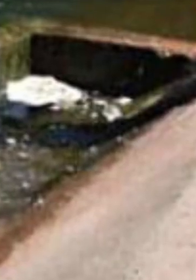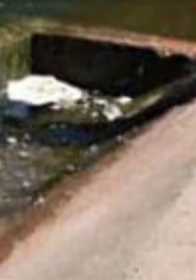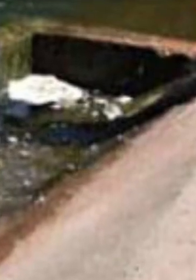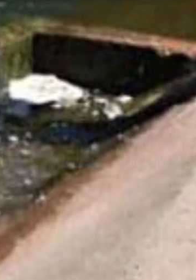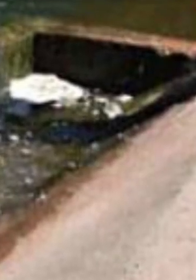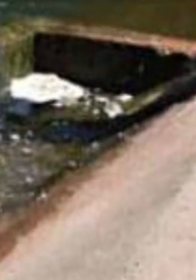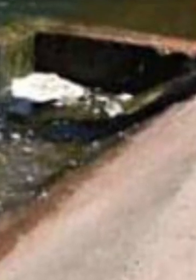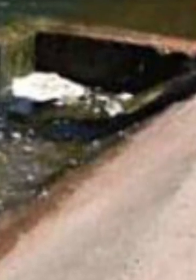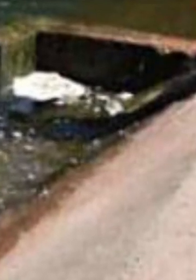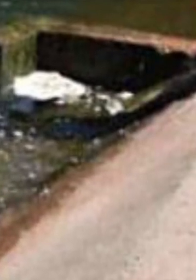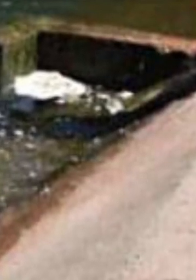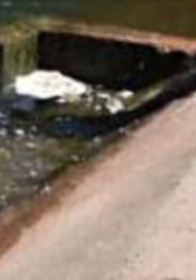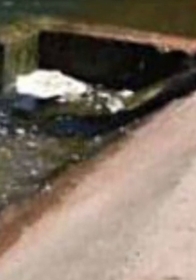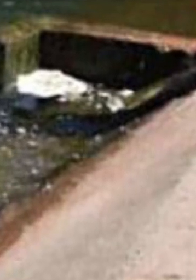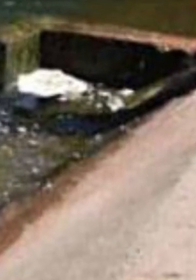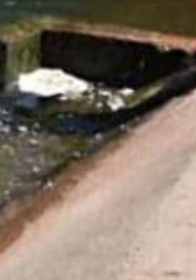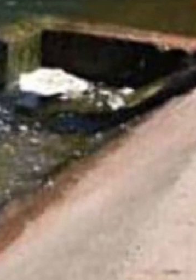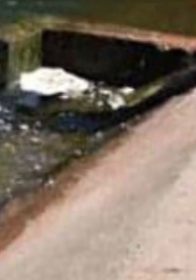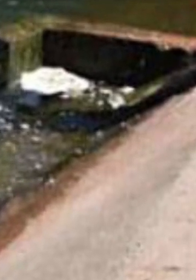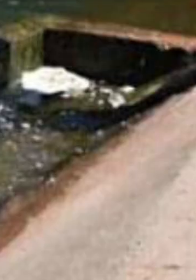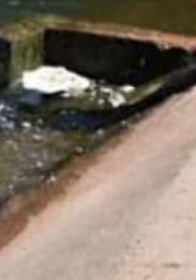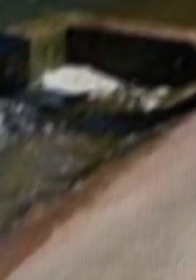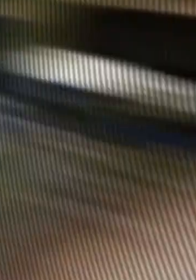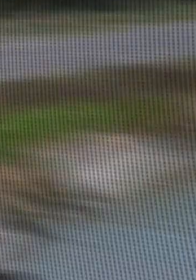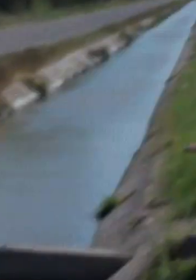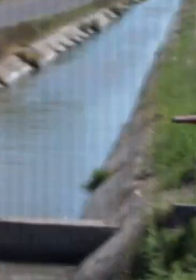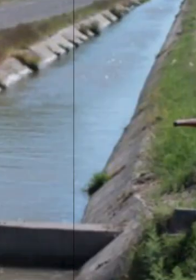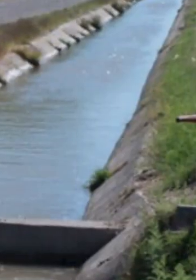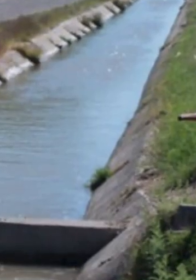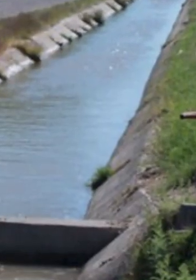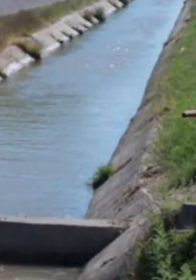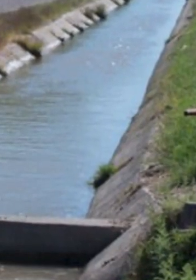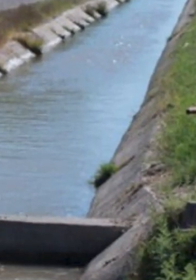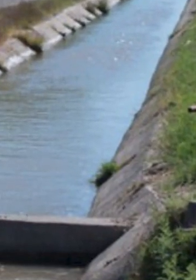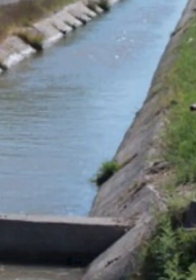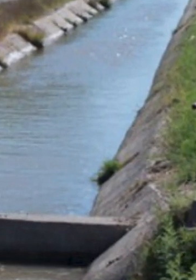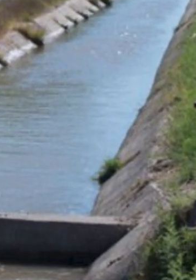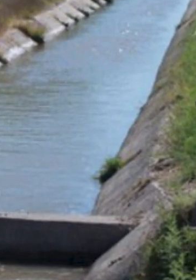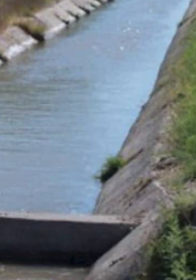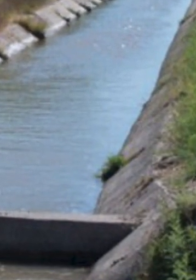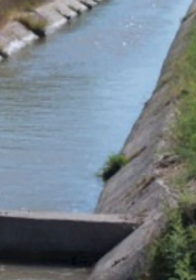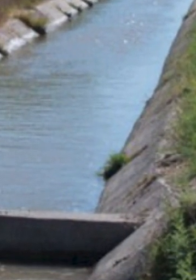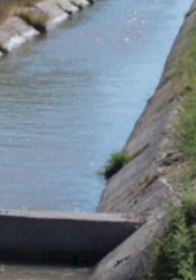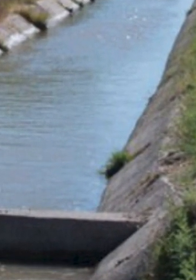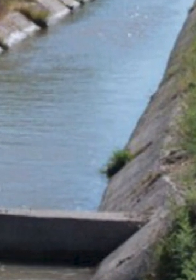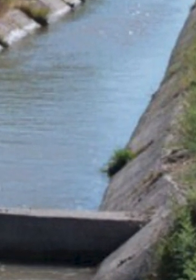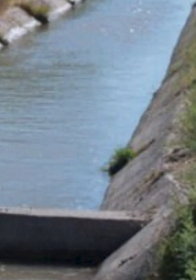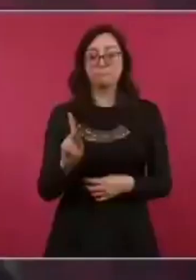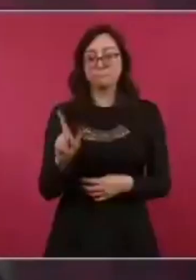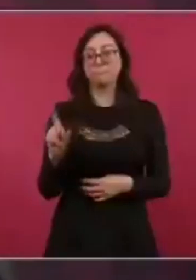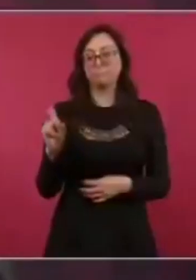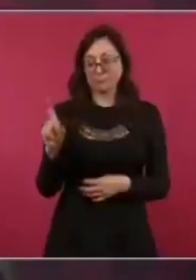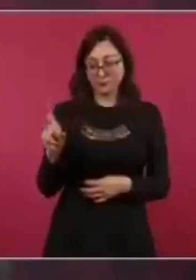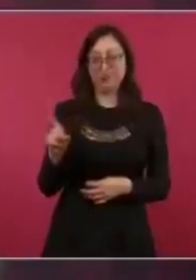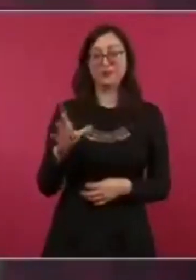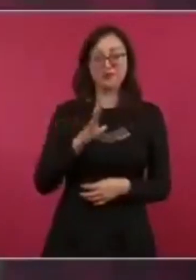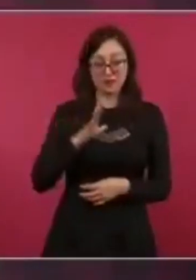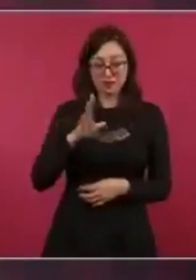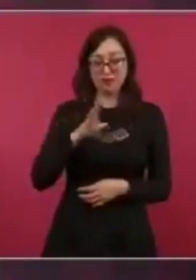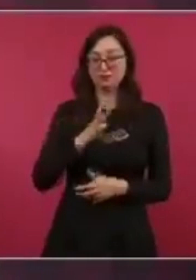trasladar agua desde Nayarit a estados del norte como Sonora y pidió analizarlo y hacer consultas a la población